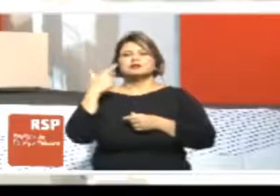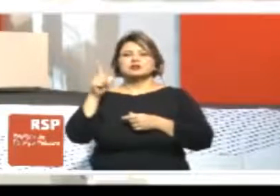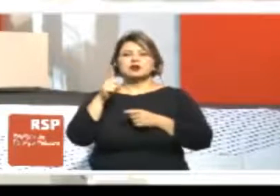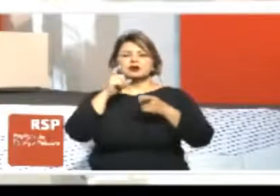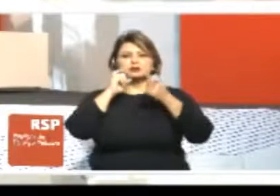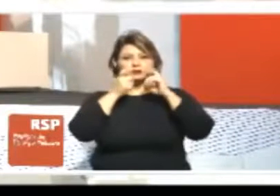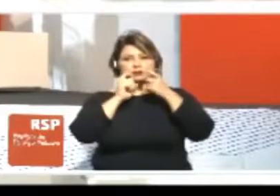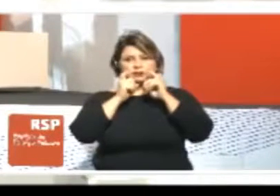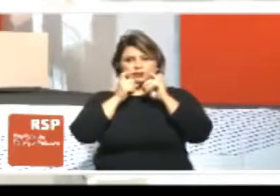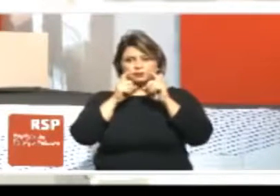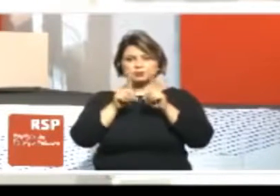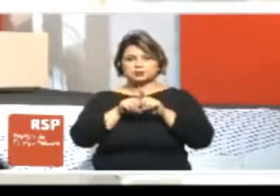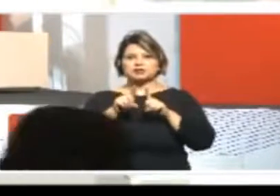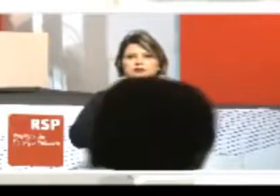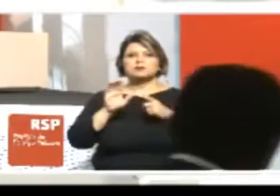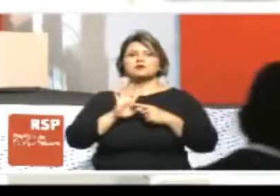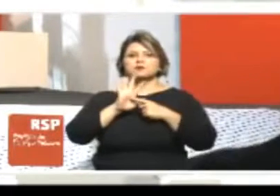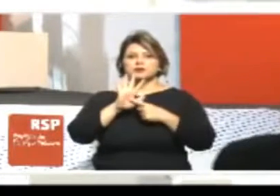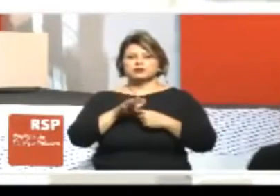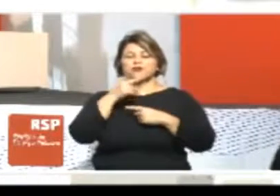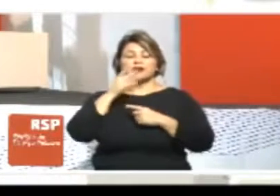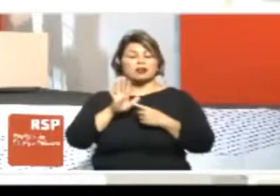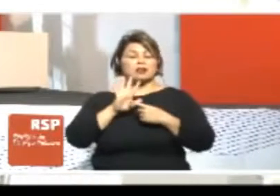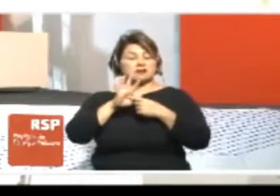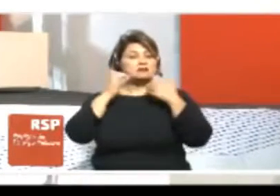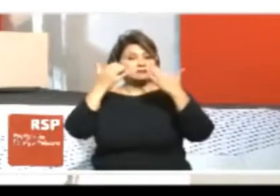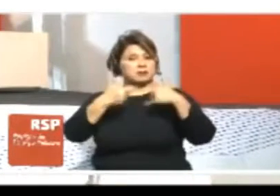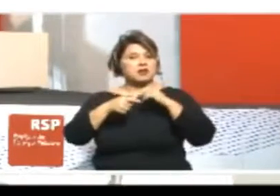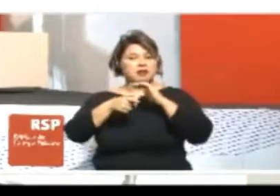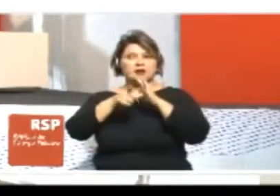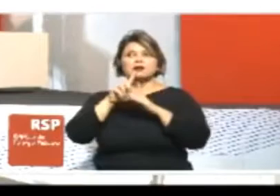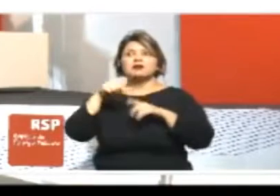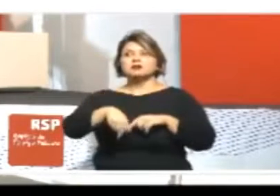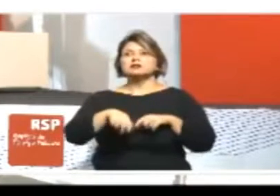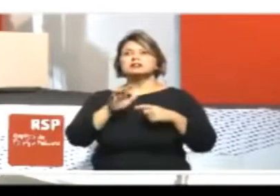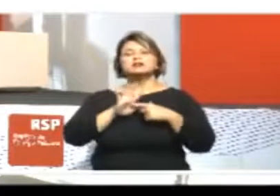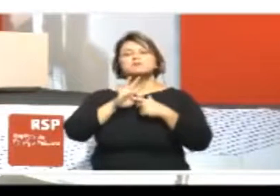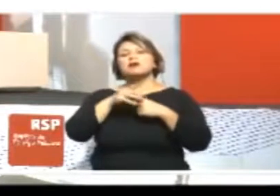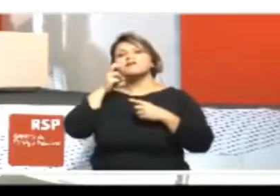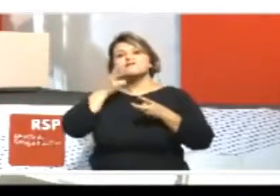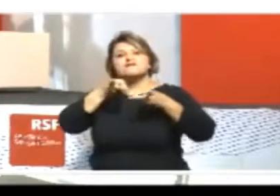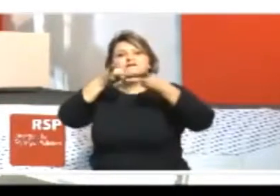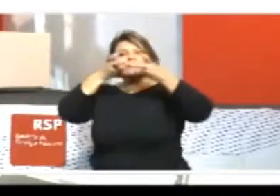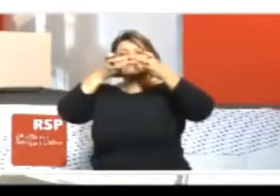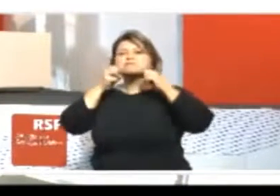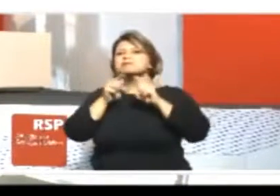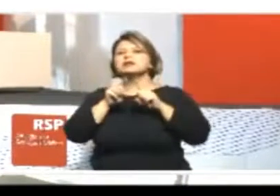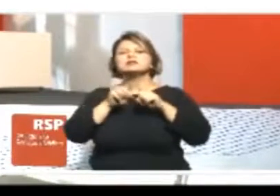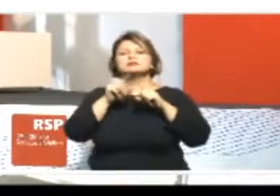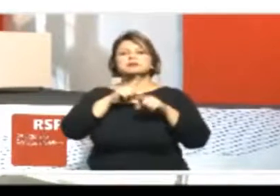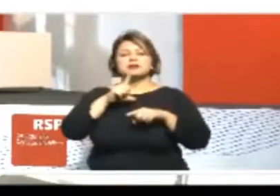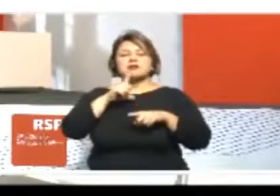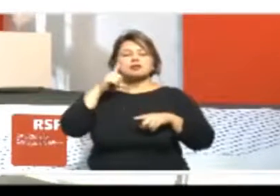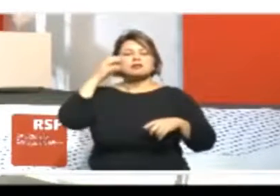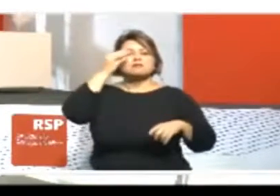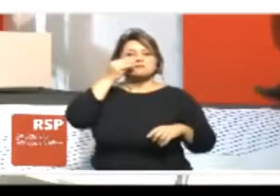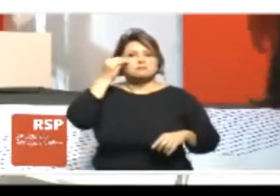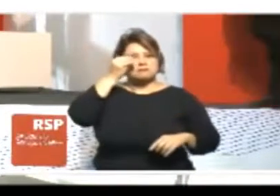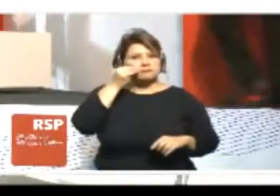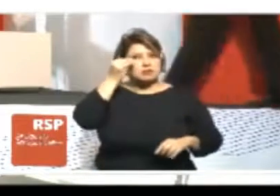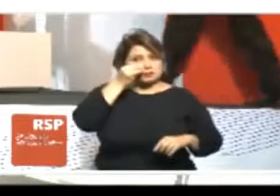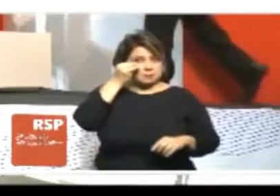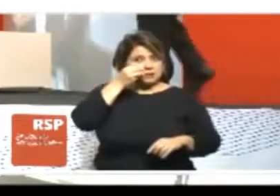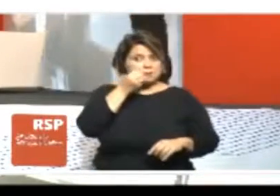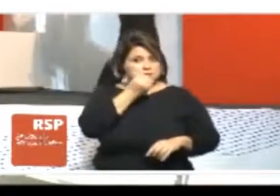les conté cómo fue eso, y aquí se demuestra cómo el efecto de tener experiencia es positivo, pero a medida que